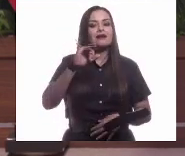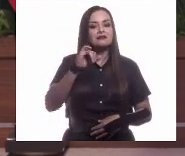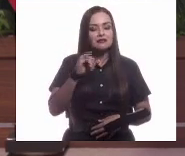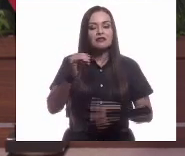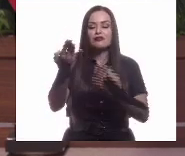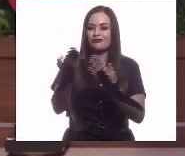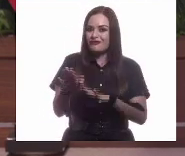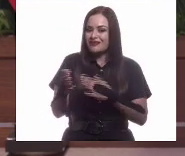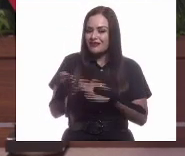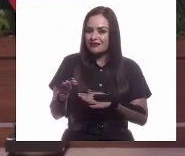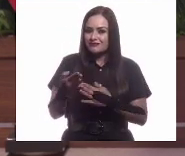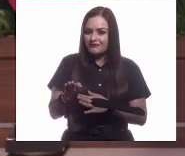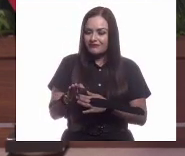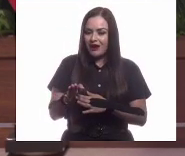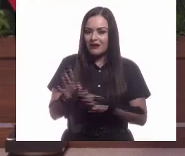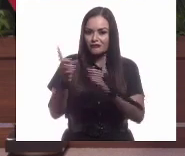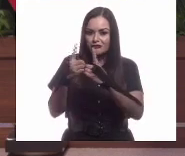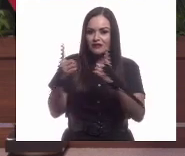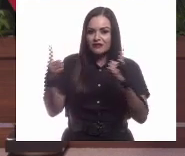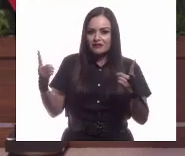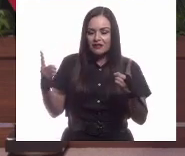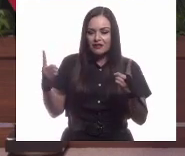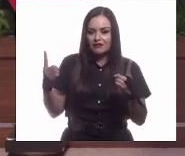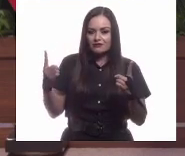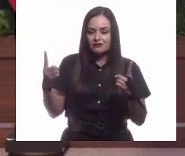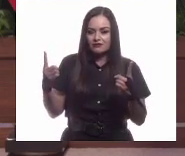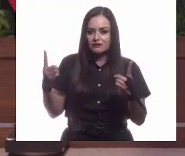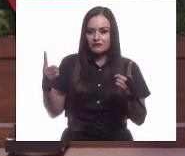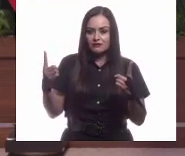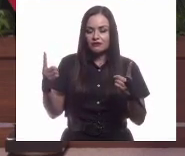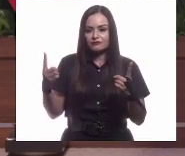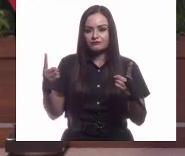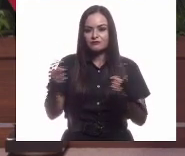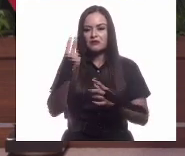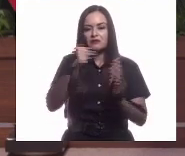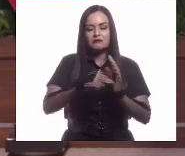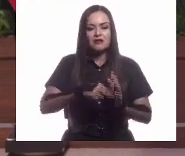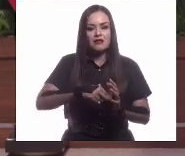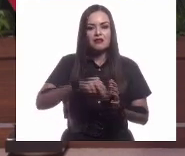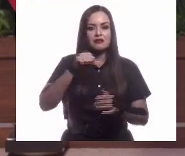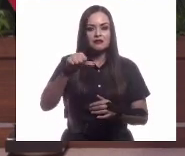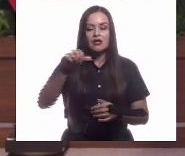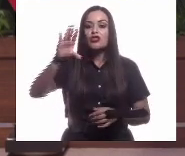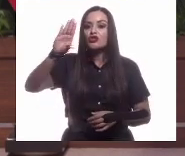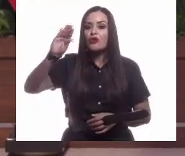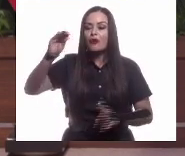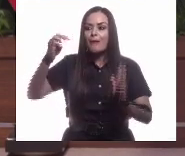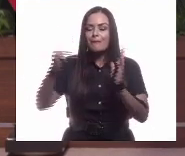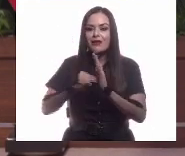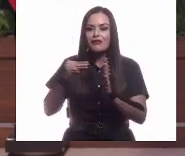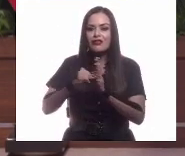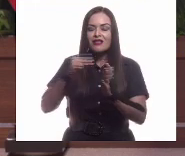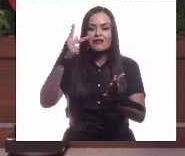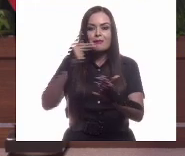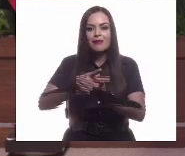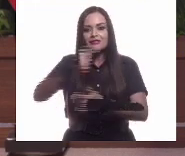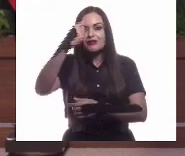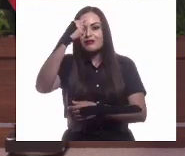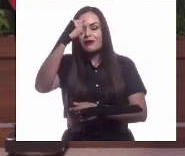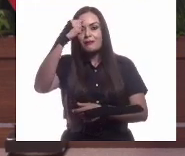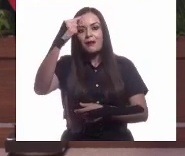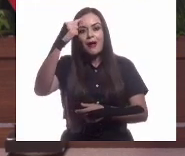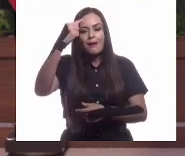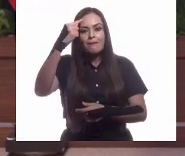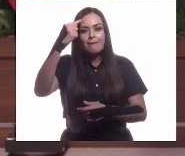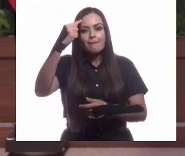Banco Interamericano de Desarrollo, un año después de tomar posesión, 90 millones de pesos para instalar paneles solares en